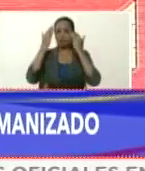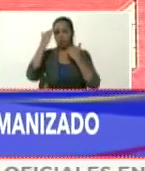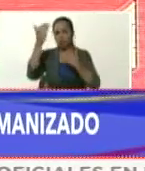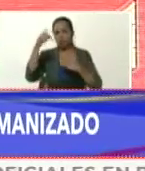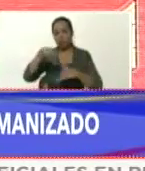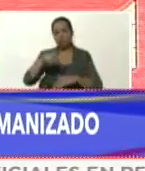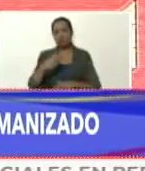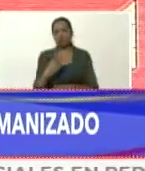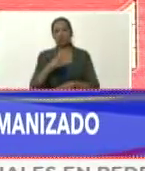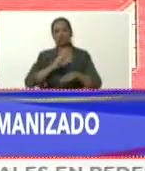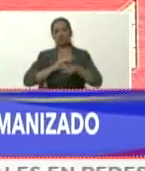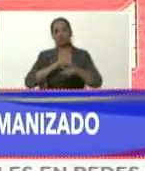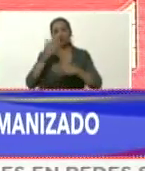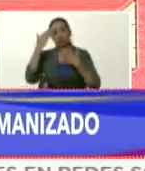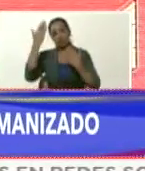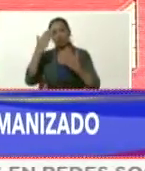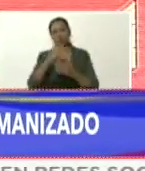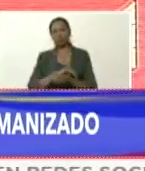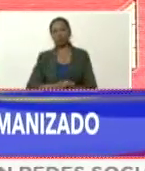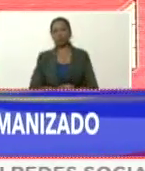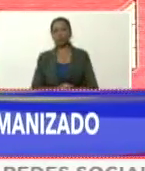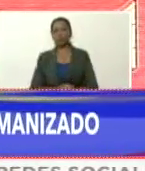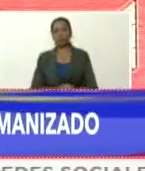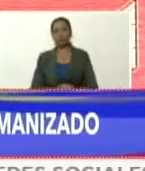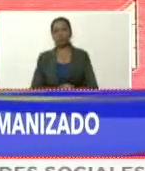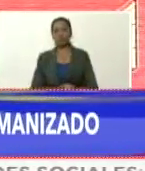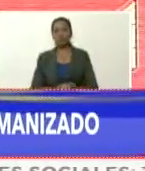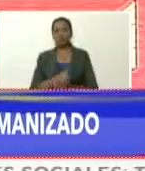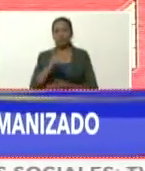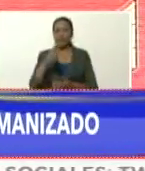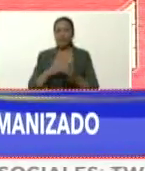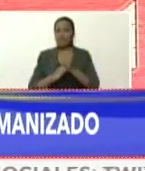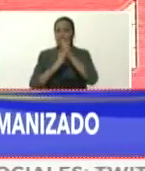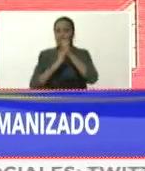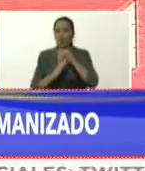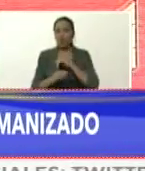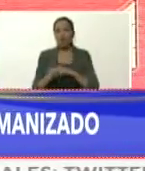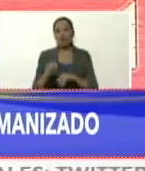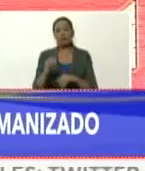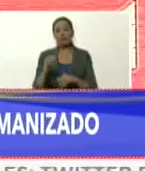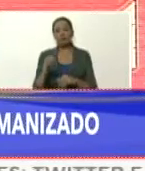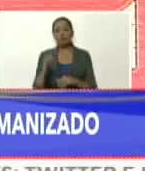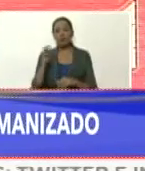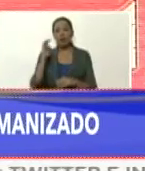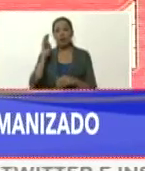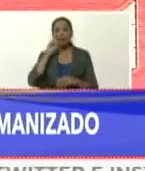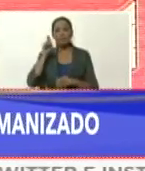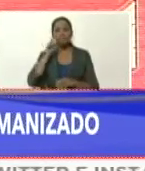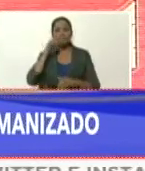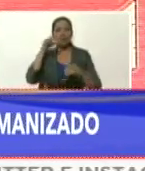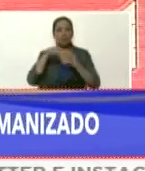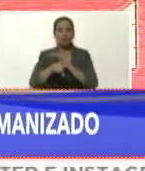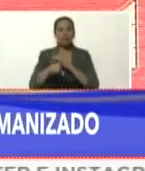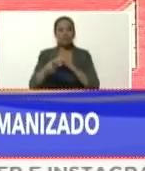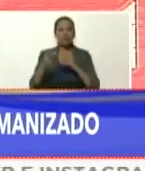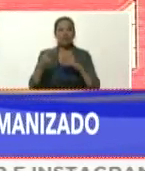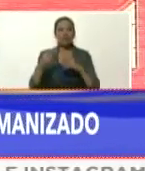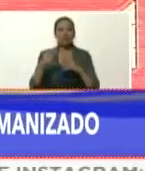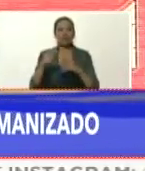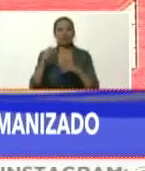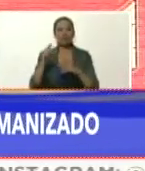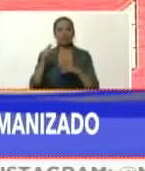aquí, doctora María Marzuk, que es la directora de la maternidad Santana. Y se